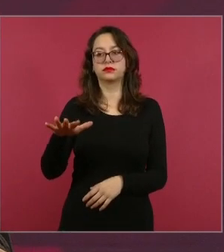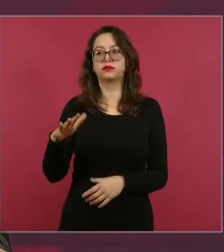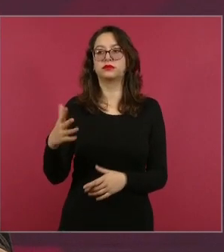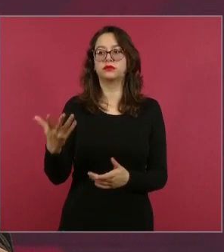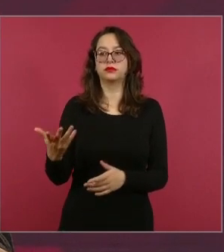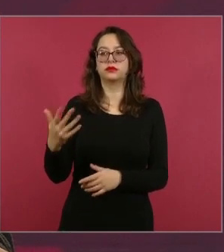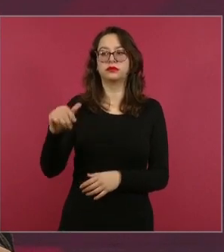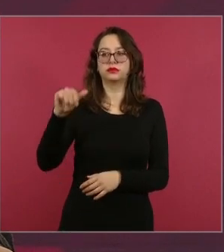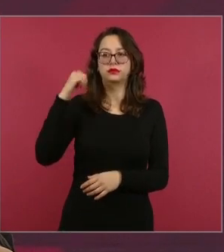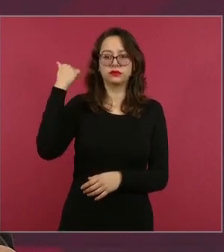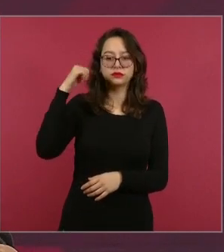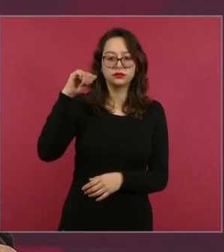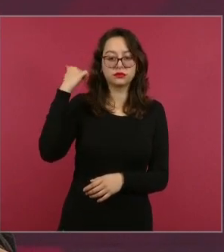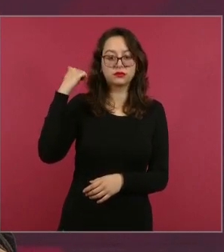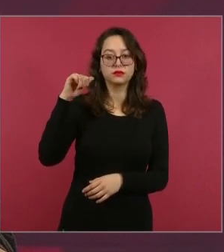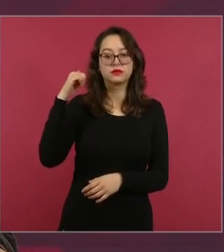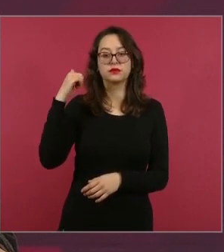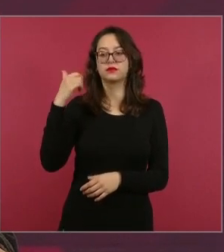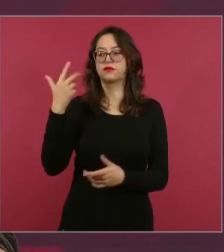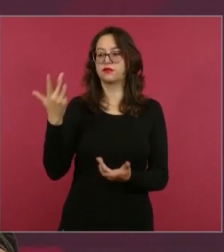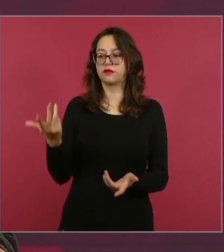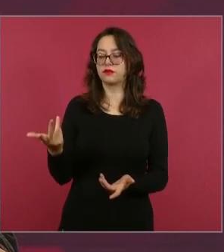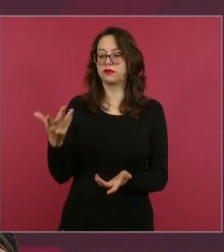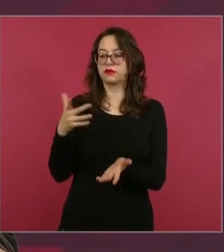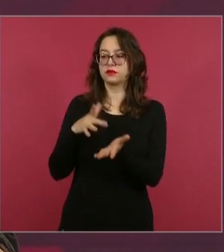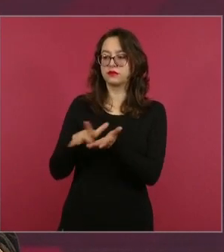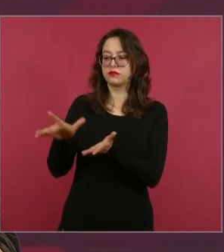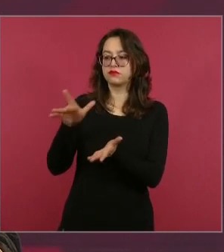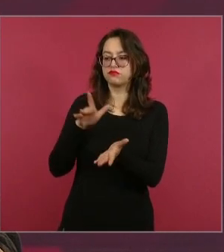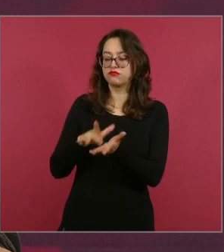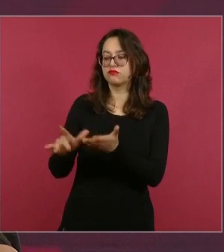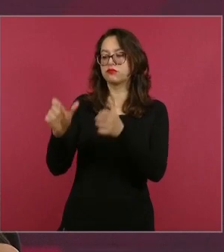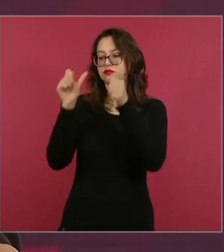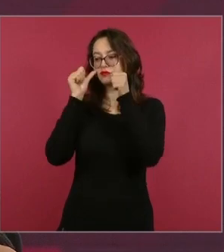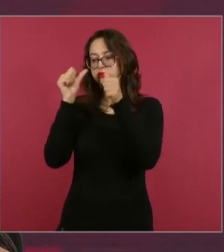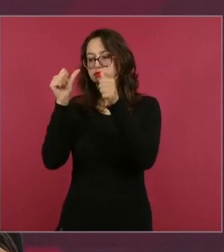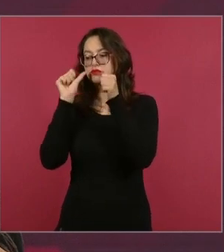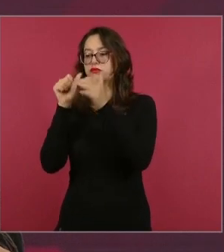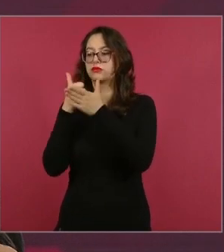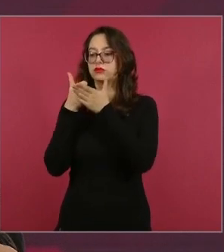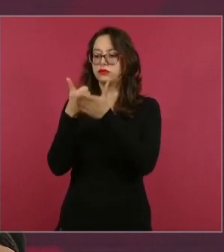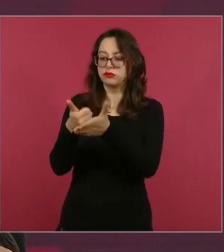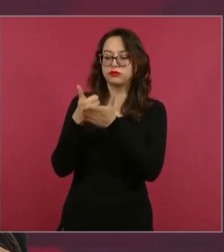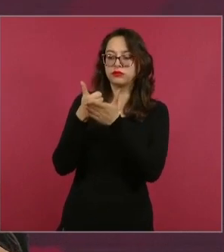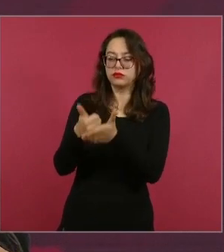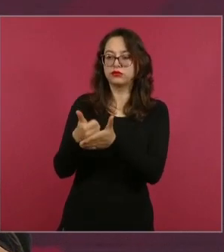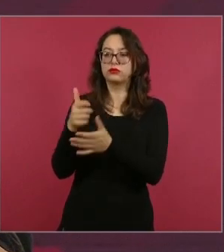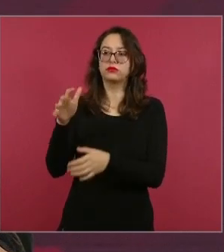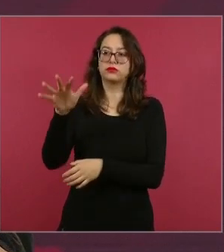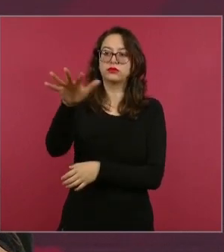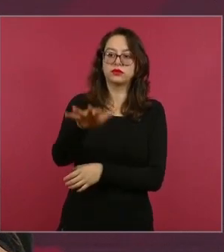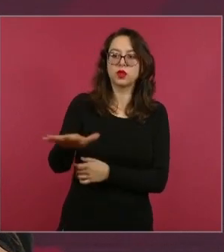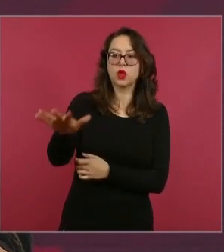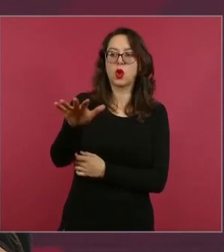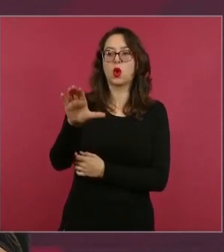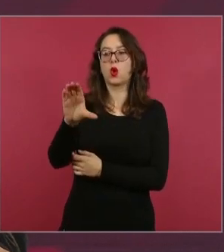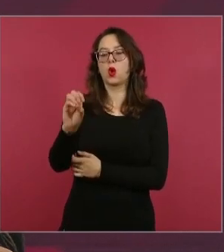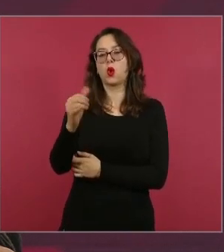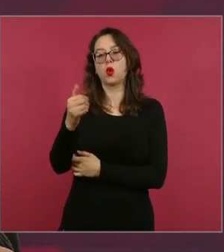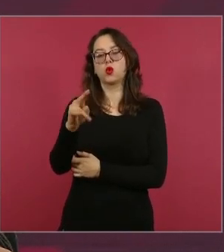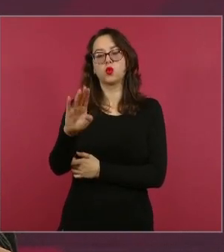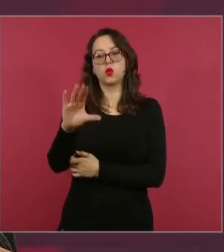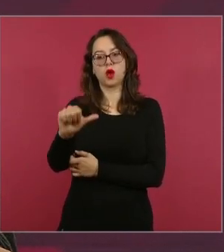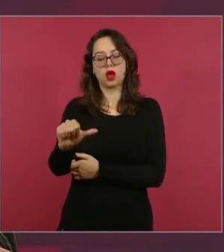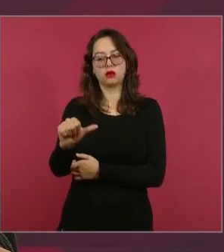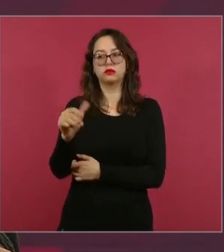básica para seguir ayudando a la gente en Acapulco en colluca de